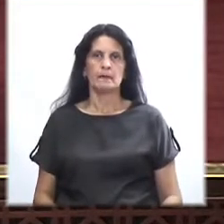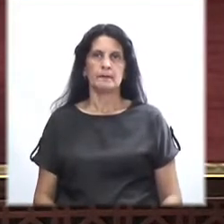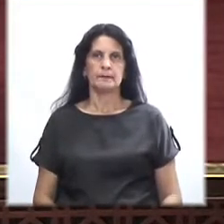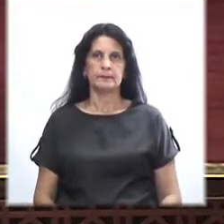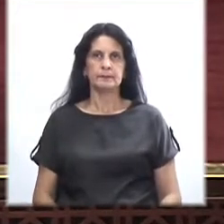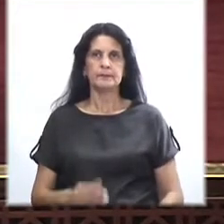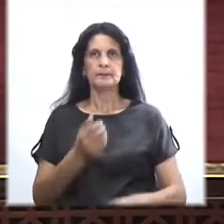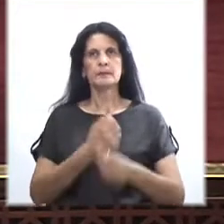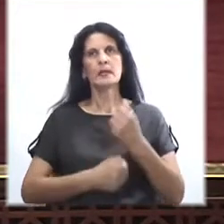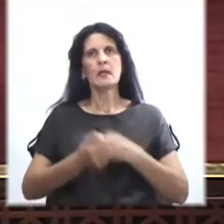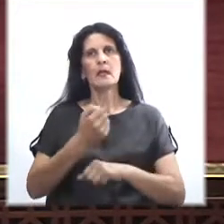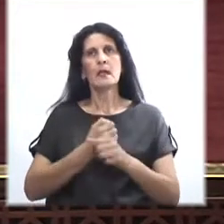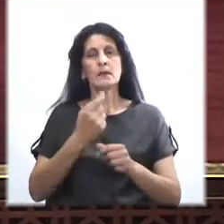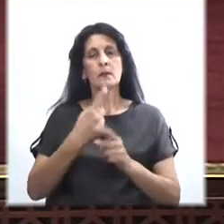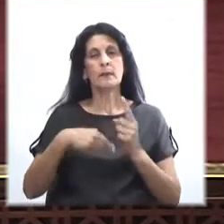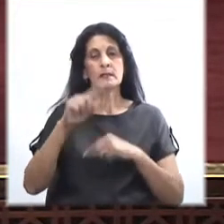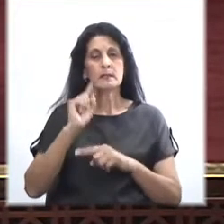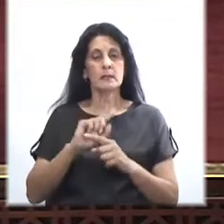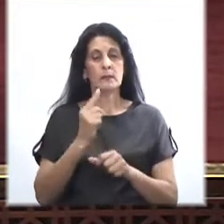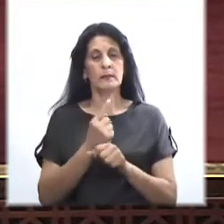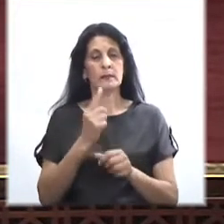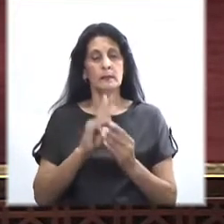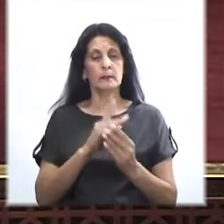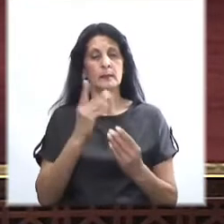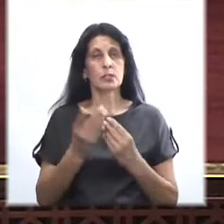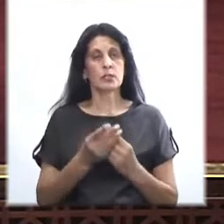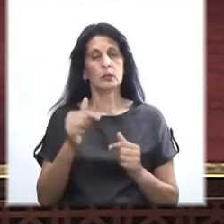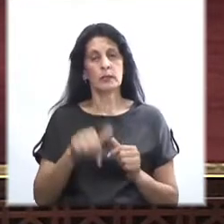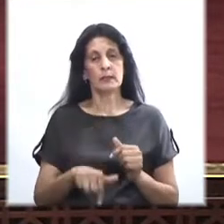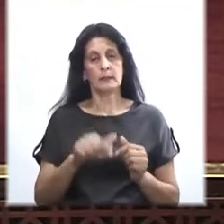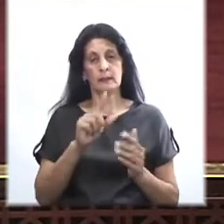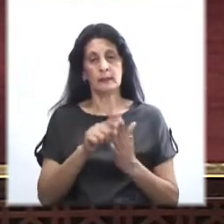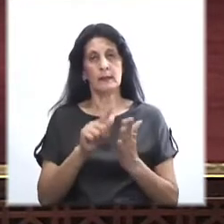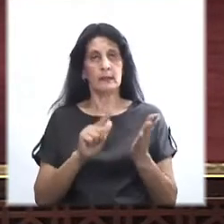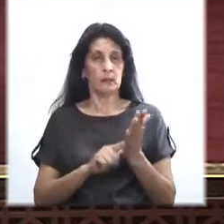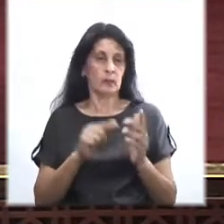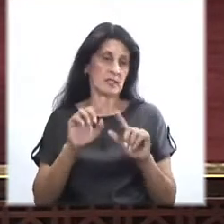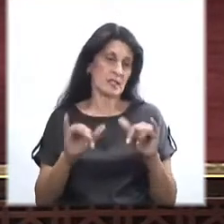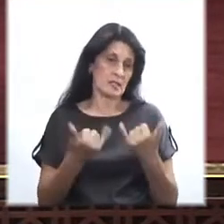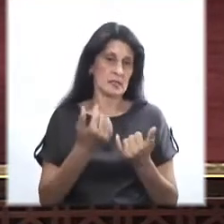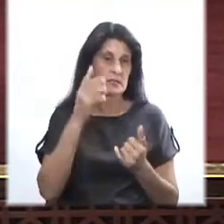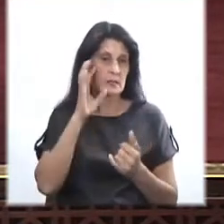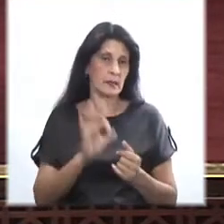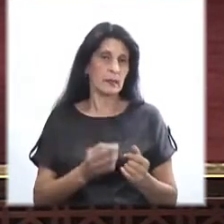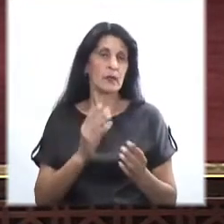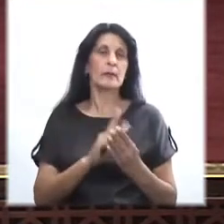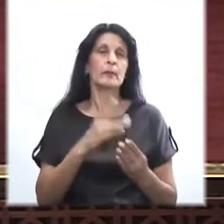El año pasado, el primer proyecto en esta legislatura, ya sabemos que proyectos